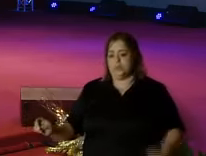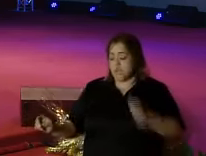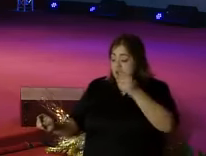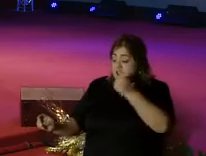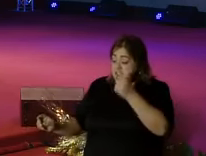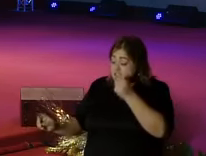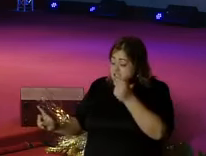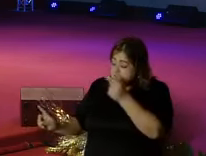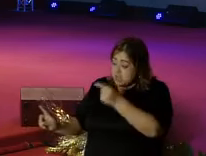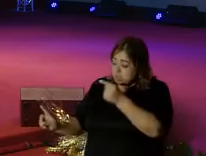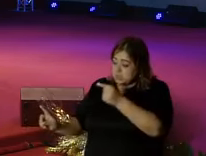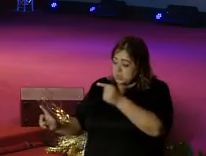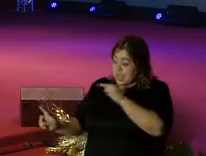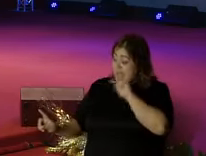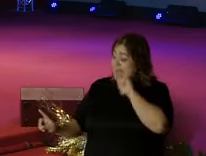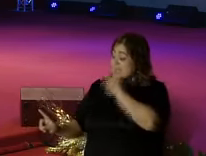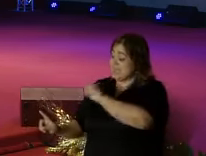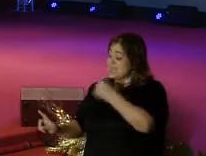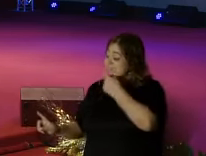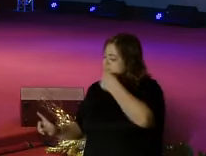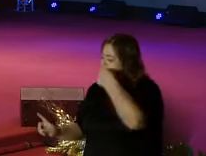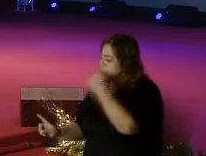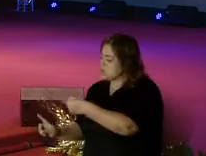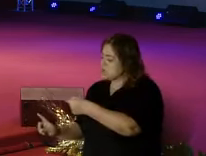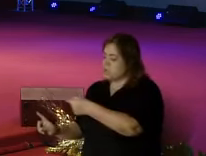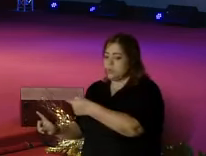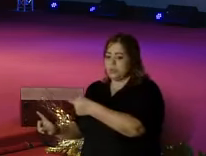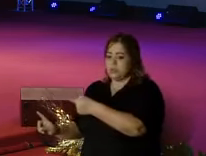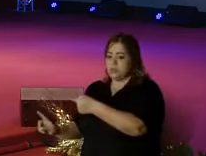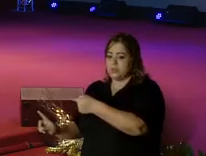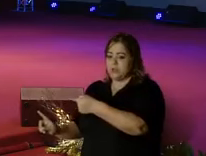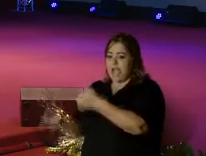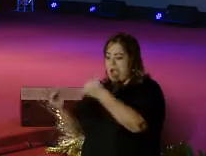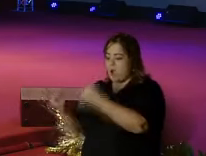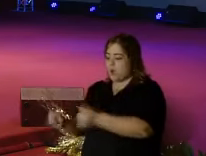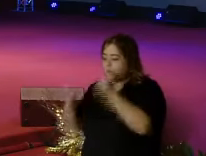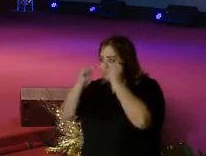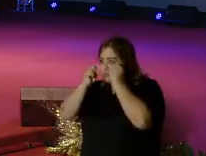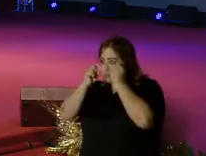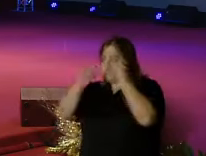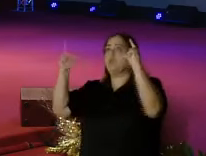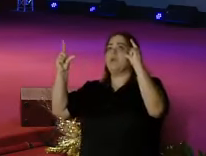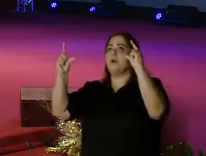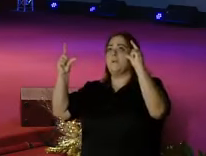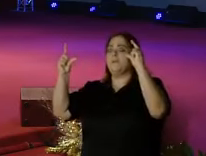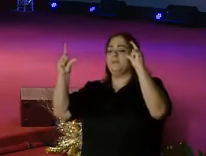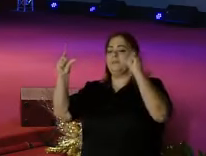Niña, a ti te digo, levántate.